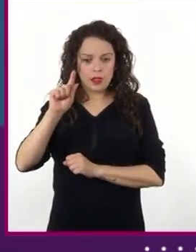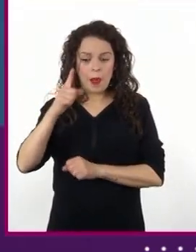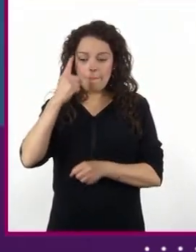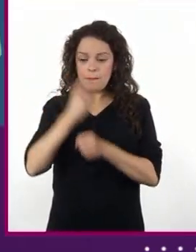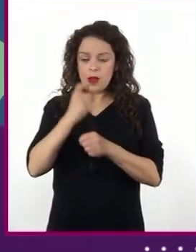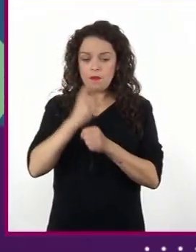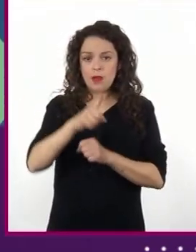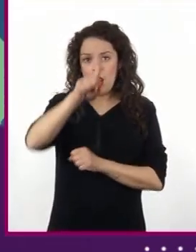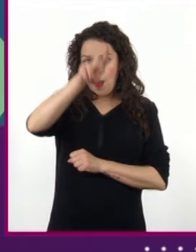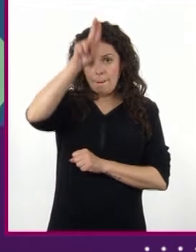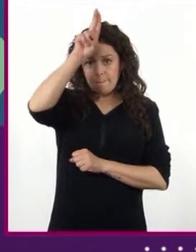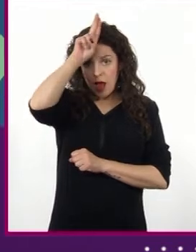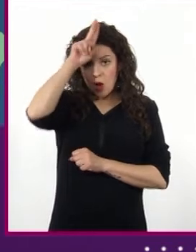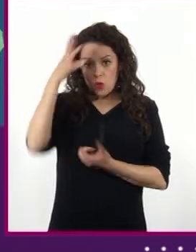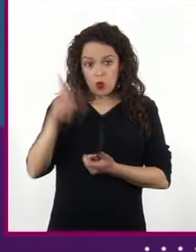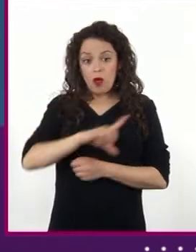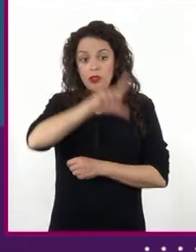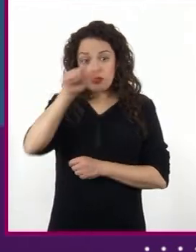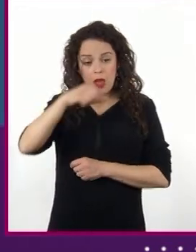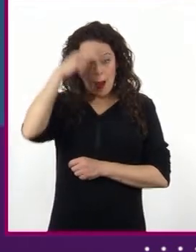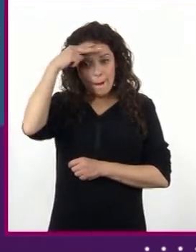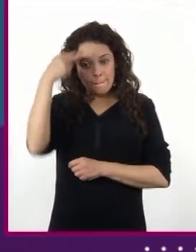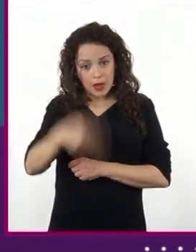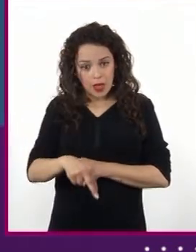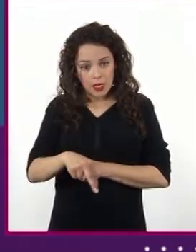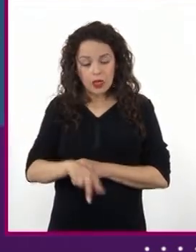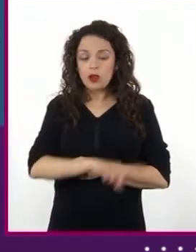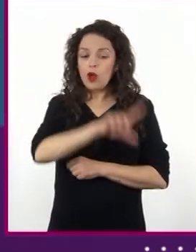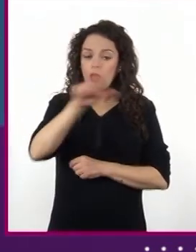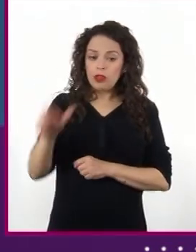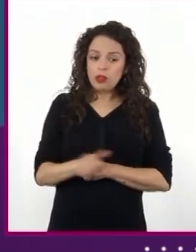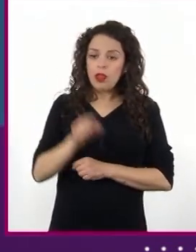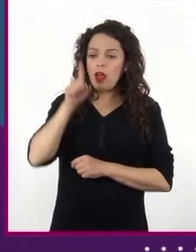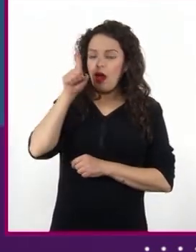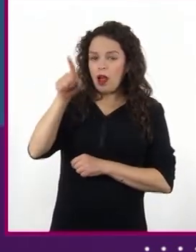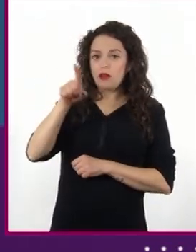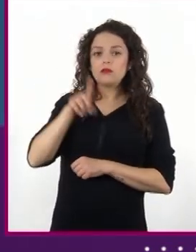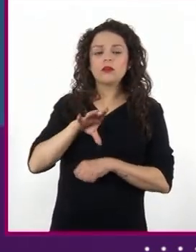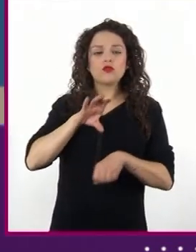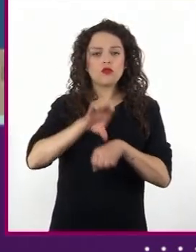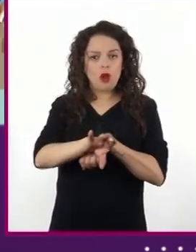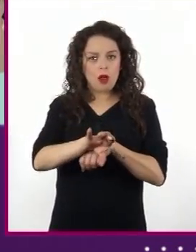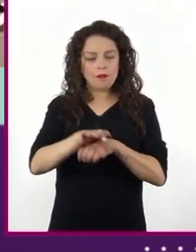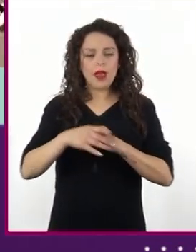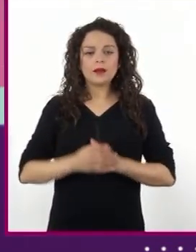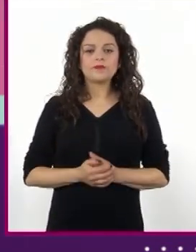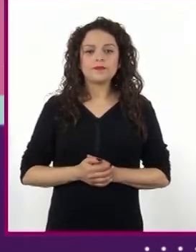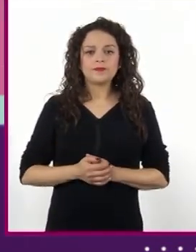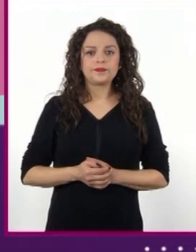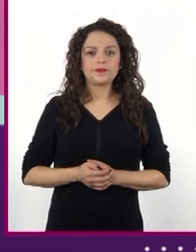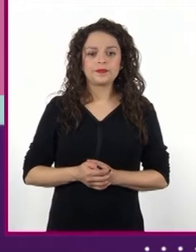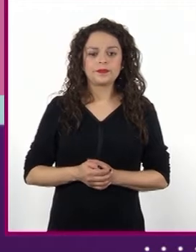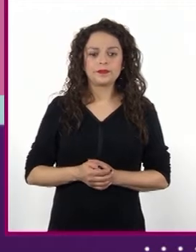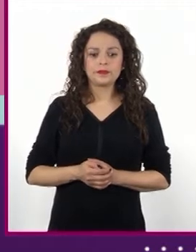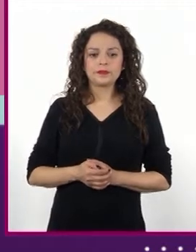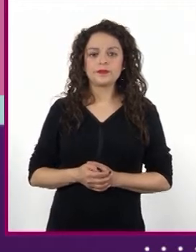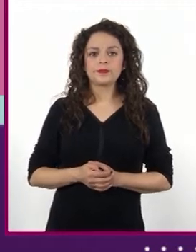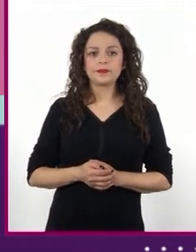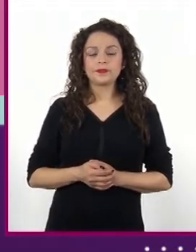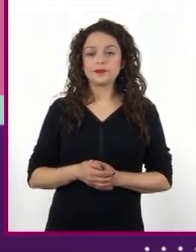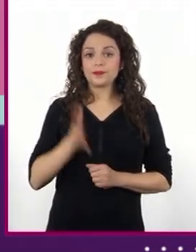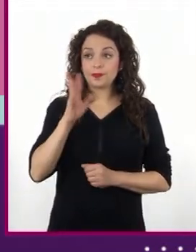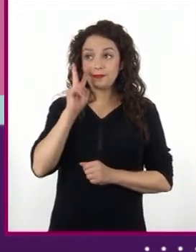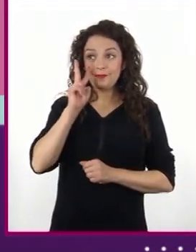Perú, poco tiempo después en México y más tarde en Cartagena de Indias en Colombia. Como ya vimos,